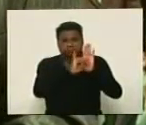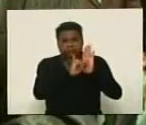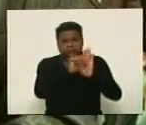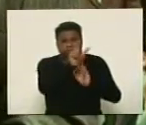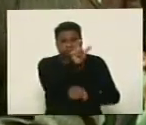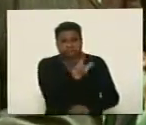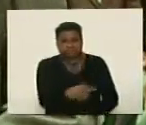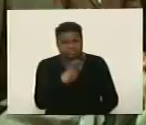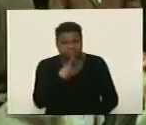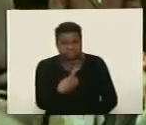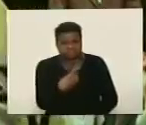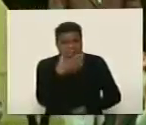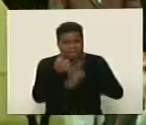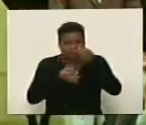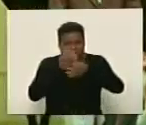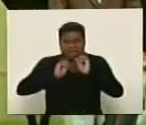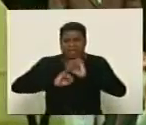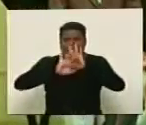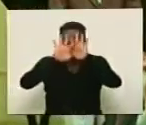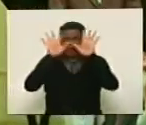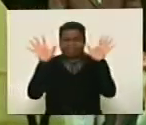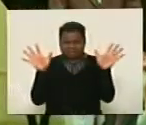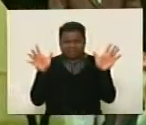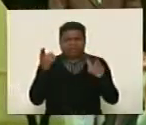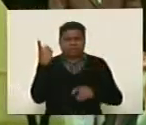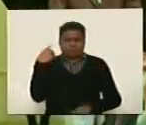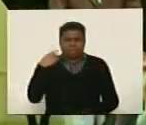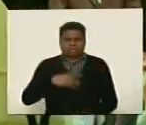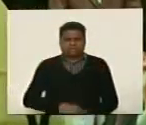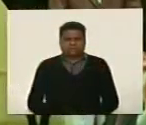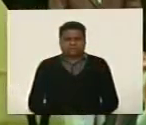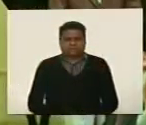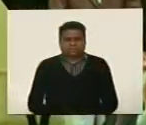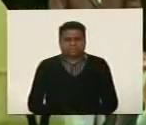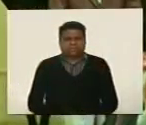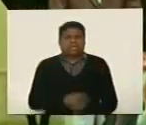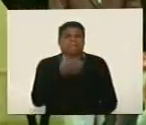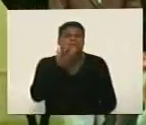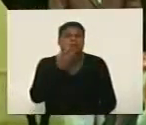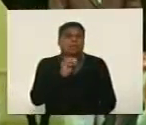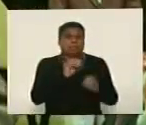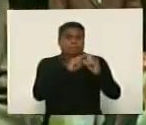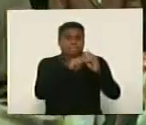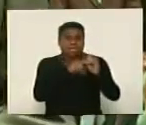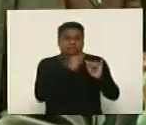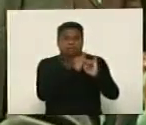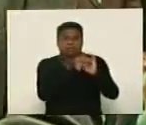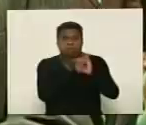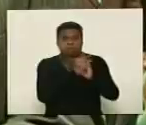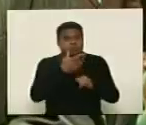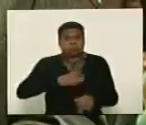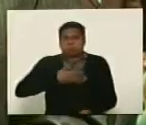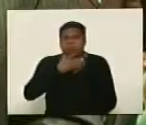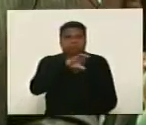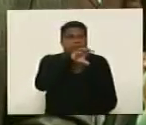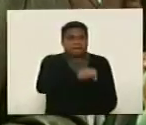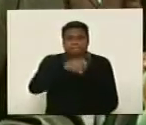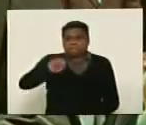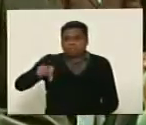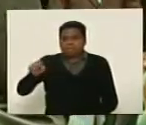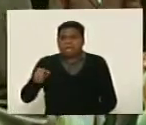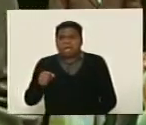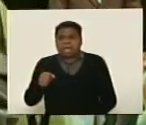Cuando decía, no, es que con ese Petro no, la gente no va a poder ir al mercado, por ejemplo, y comprar